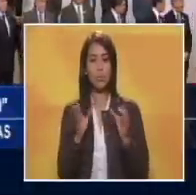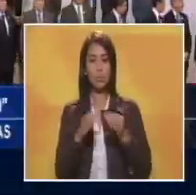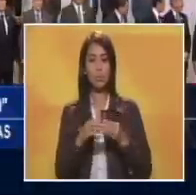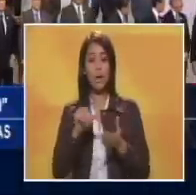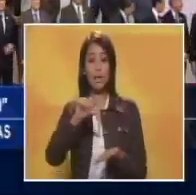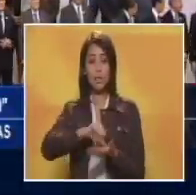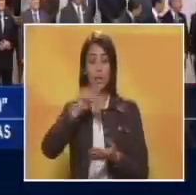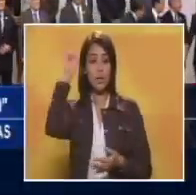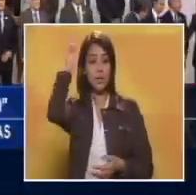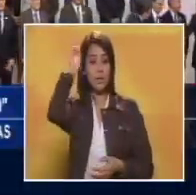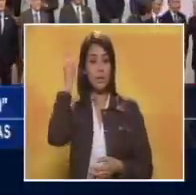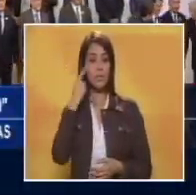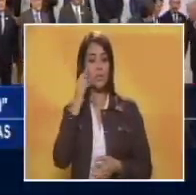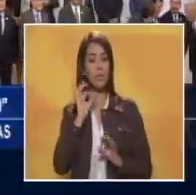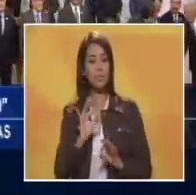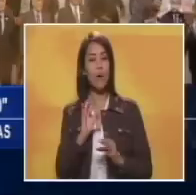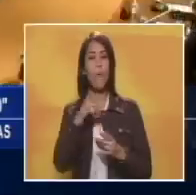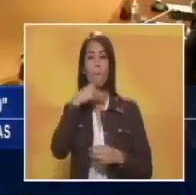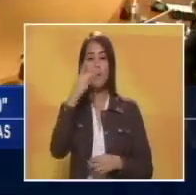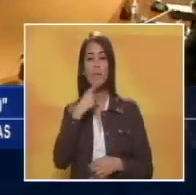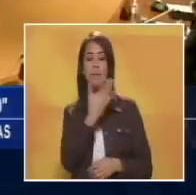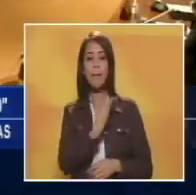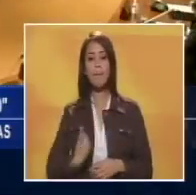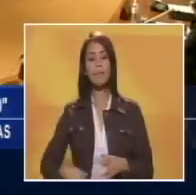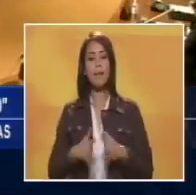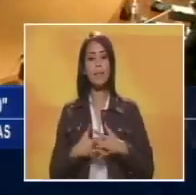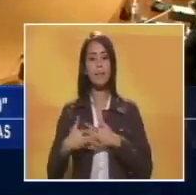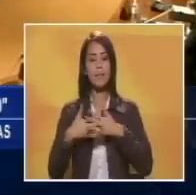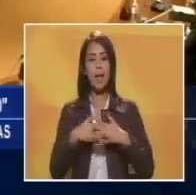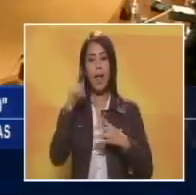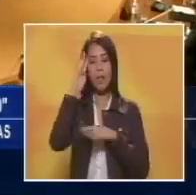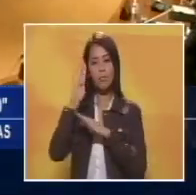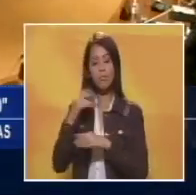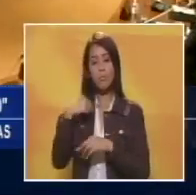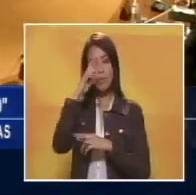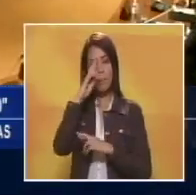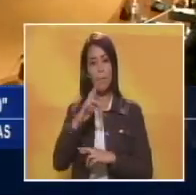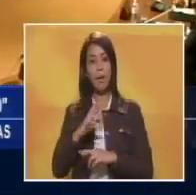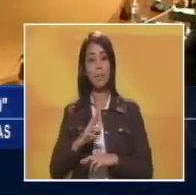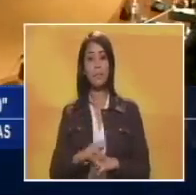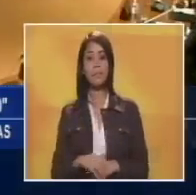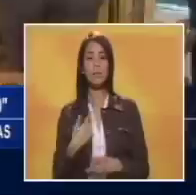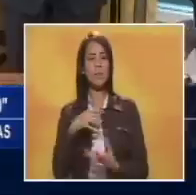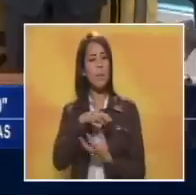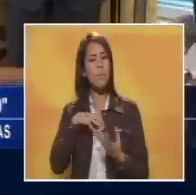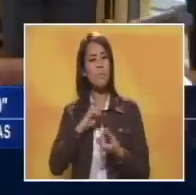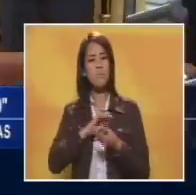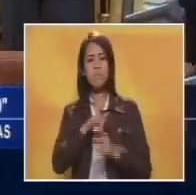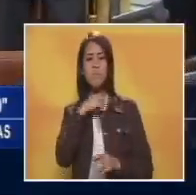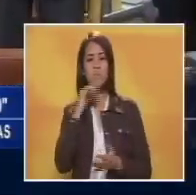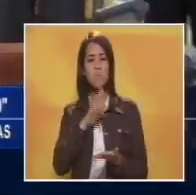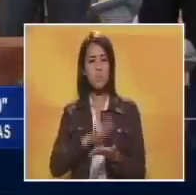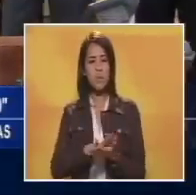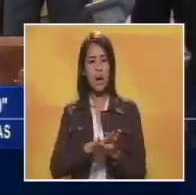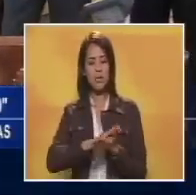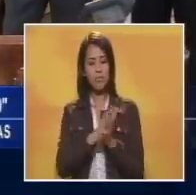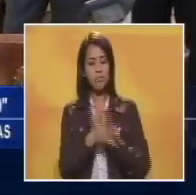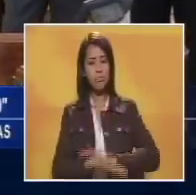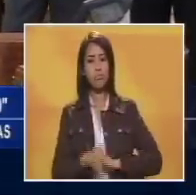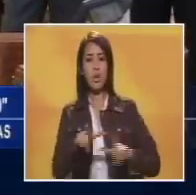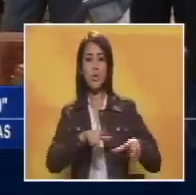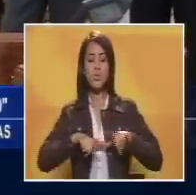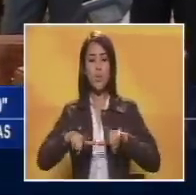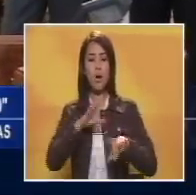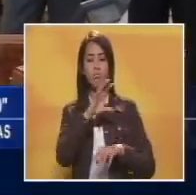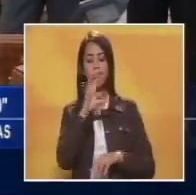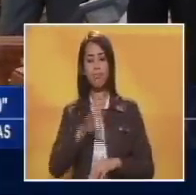Lima solo alabaron las políticas del presidente de Estados Unidos, Donald Trump, quien a su juicio solo causa muerte y destrucción en las distintas naciones. Señaló que